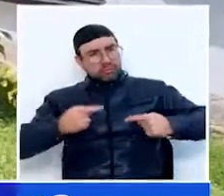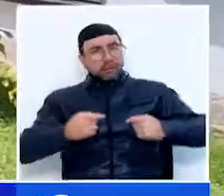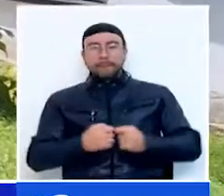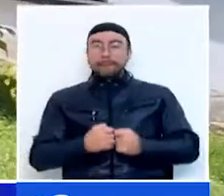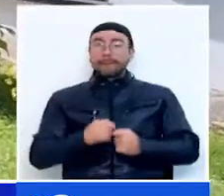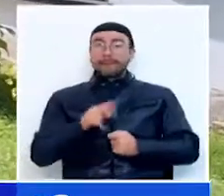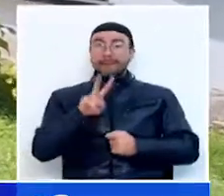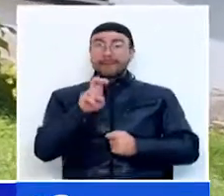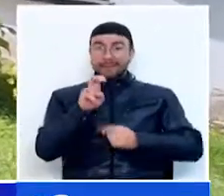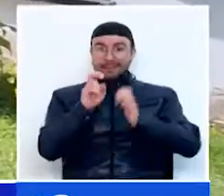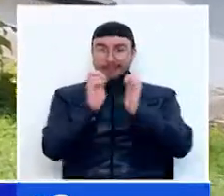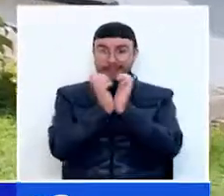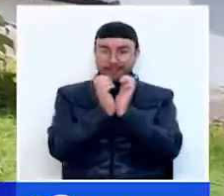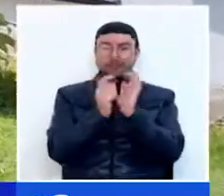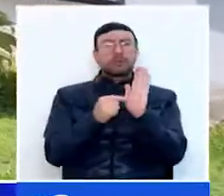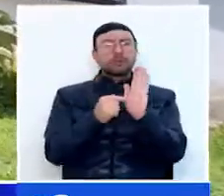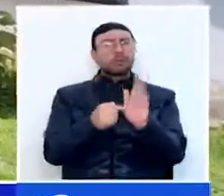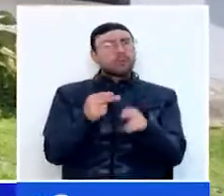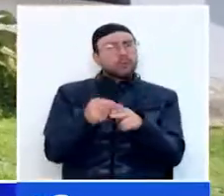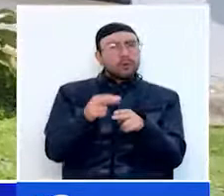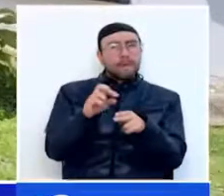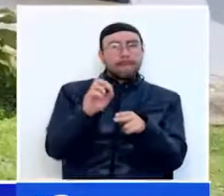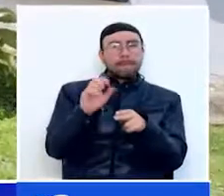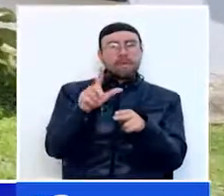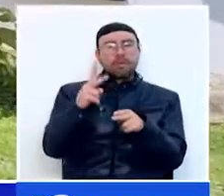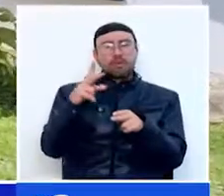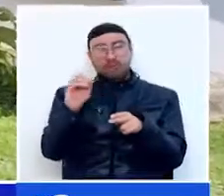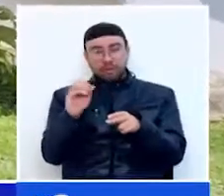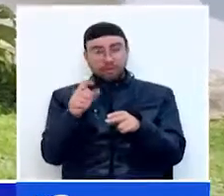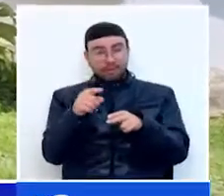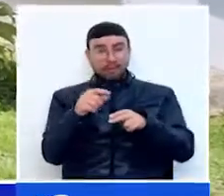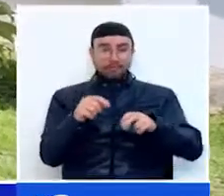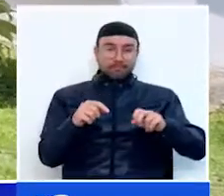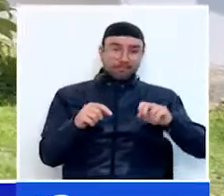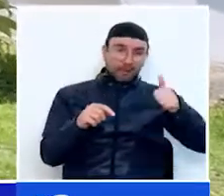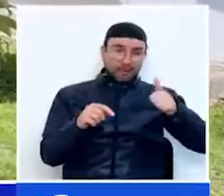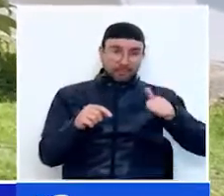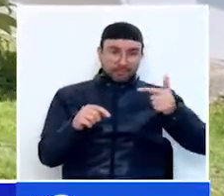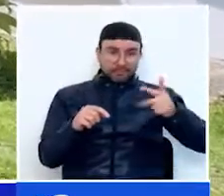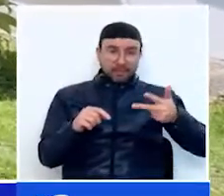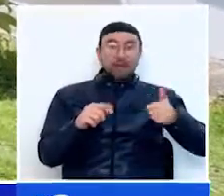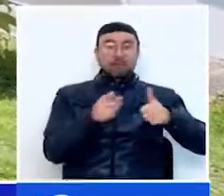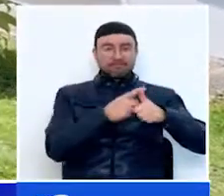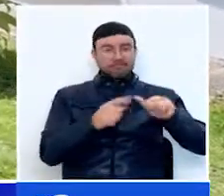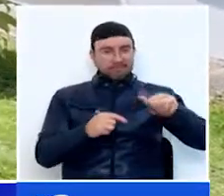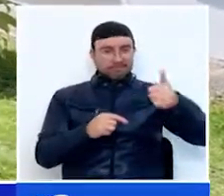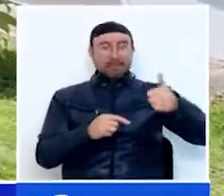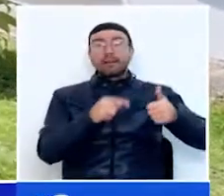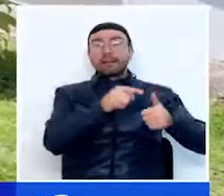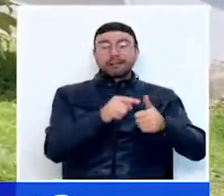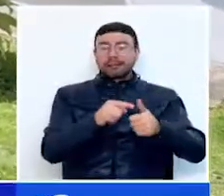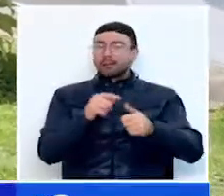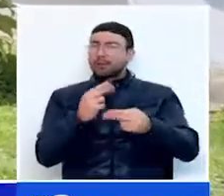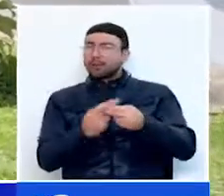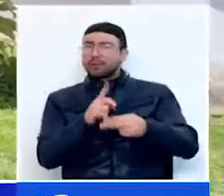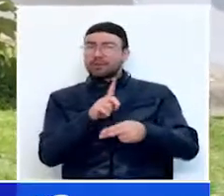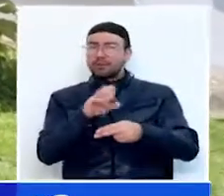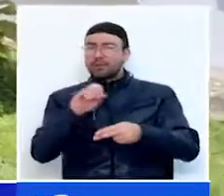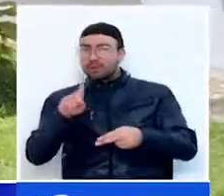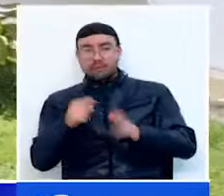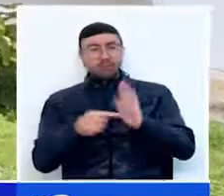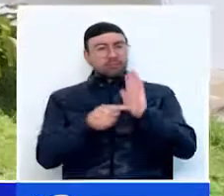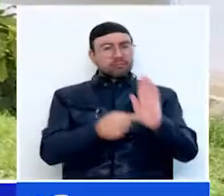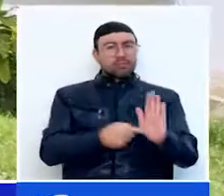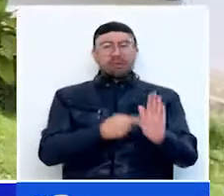de mayo vamos a estar presentando Polvo, primera parte de la trilogía del tiempo en su función número 101. Con esta obra hemos estado